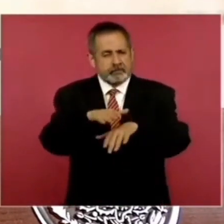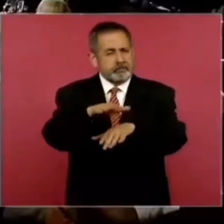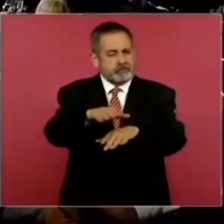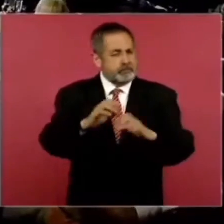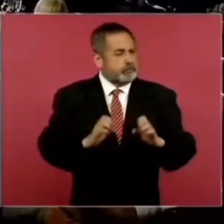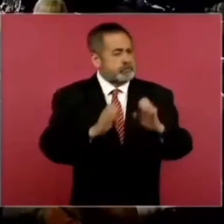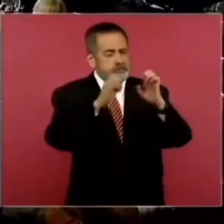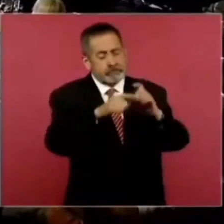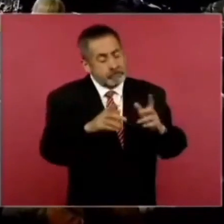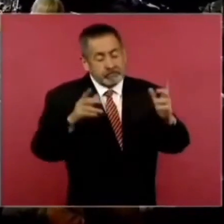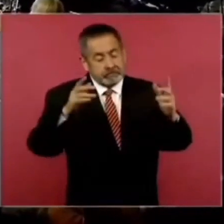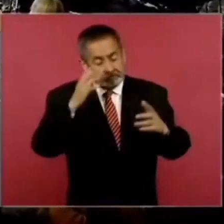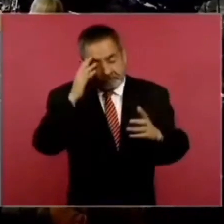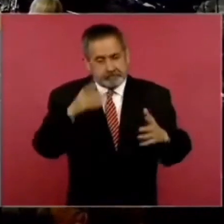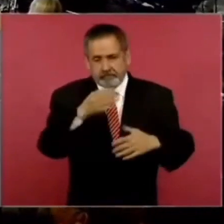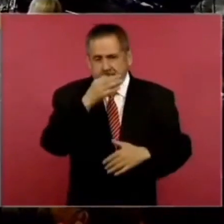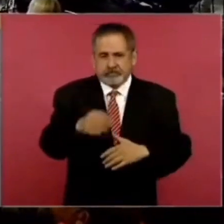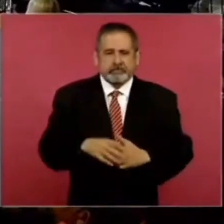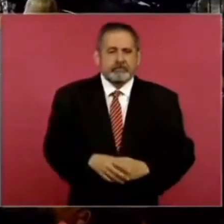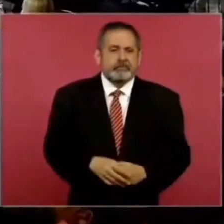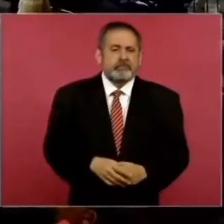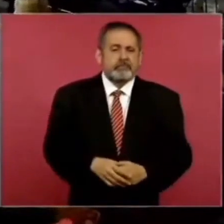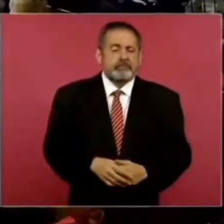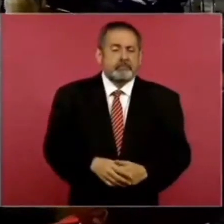edificios. Ojalá